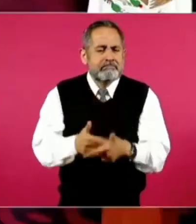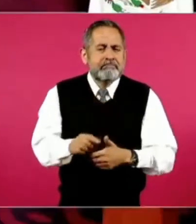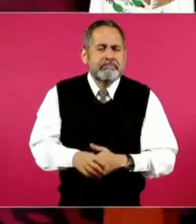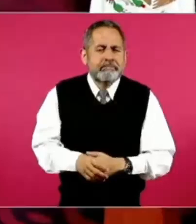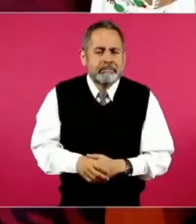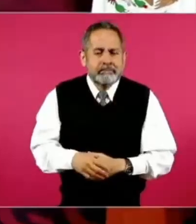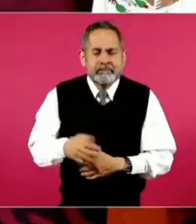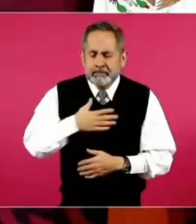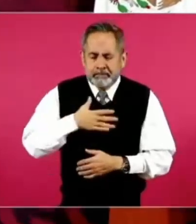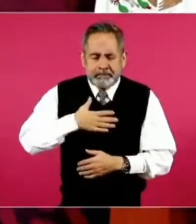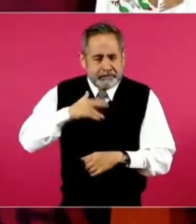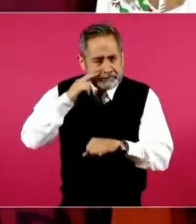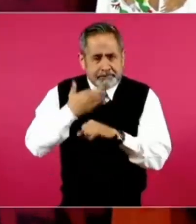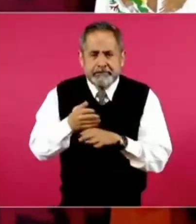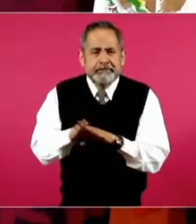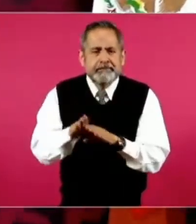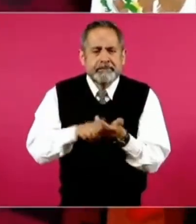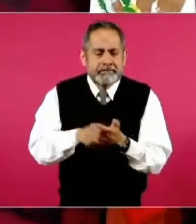Es nuestro trabajo.